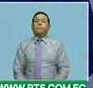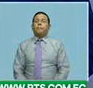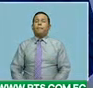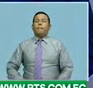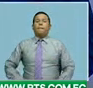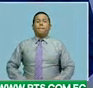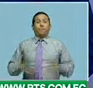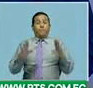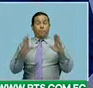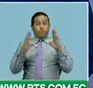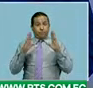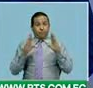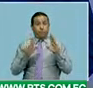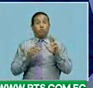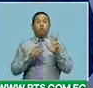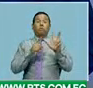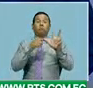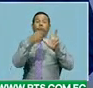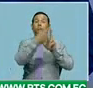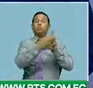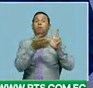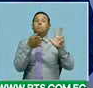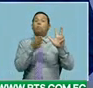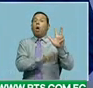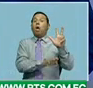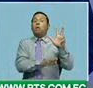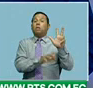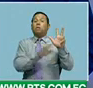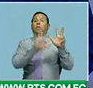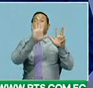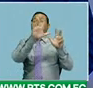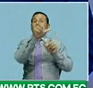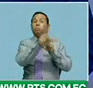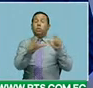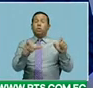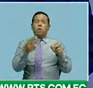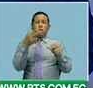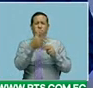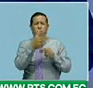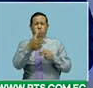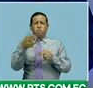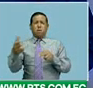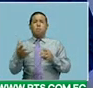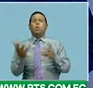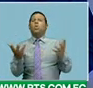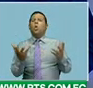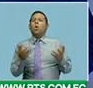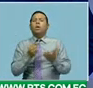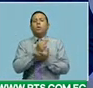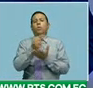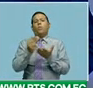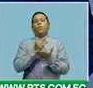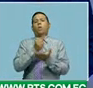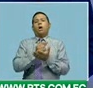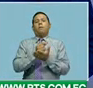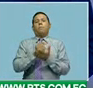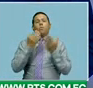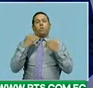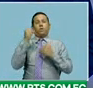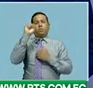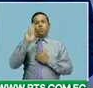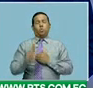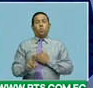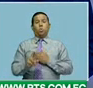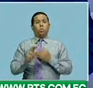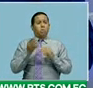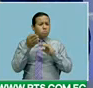mucha atención, 3 muertos y 5 heridos es el saldo de una balacera registrada en el Guasmo, al sur de Guayaquil. Entre los fallecidos está un niño